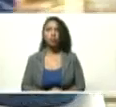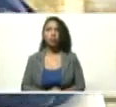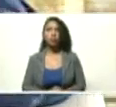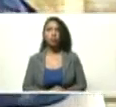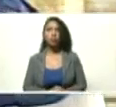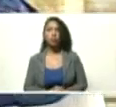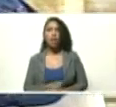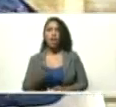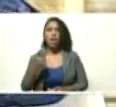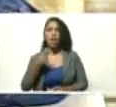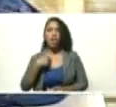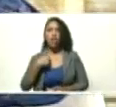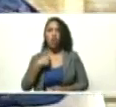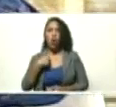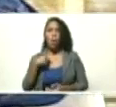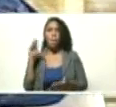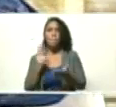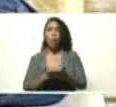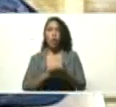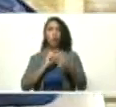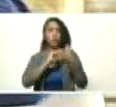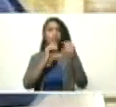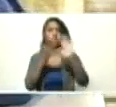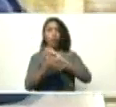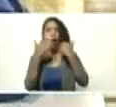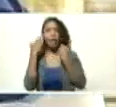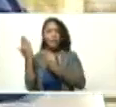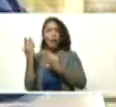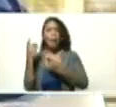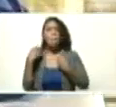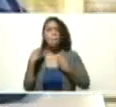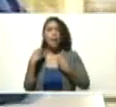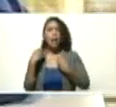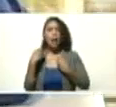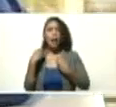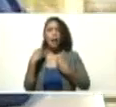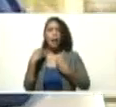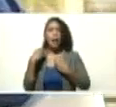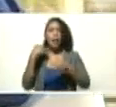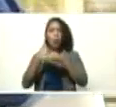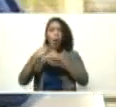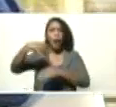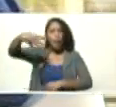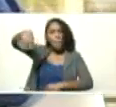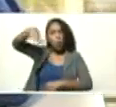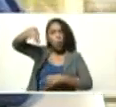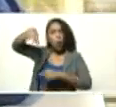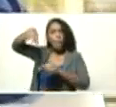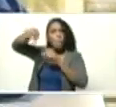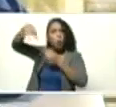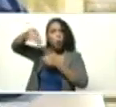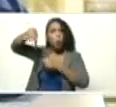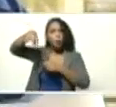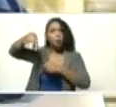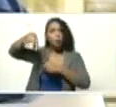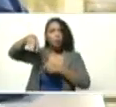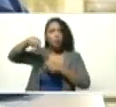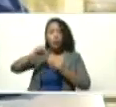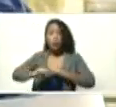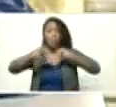Y yo planteo estos debates para tocar la campana. Tiling, tiling, despertar